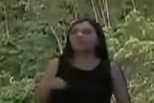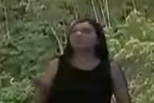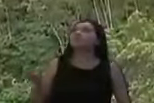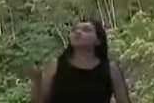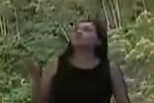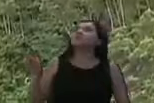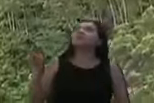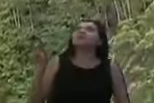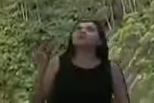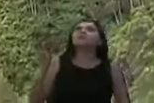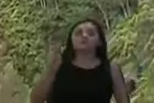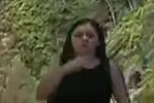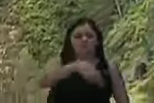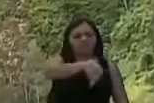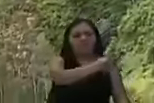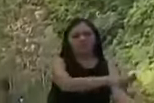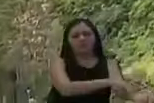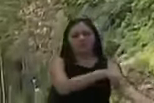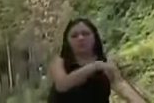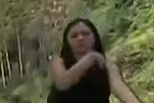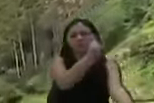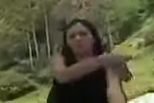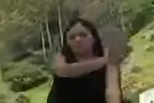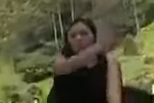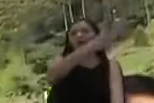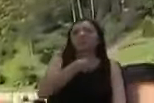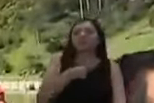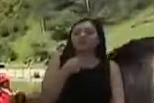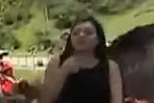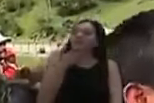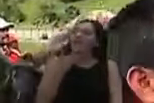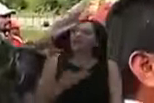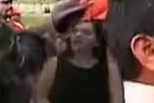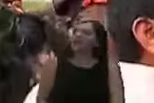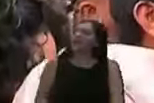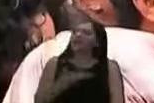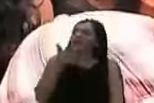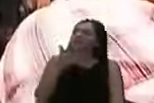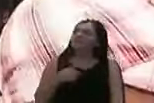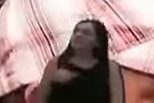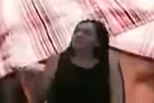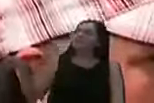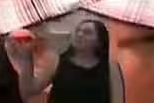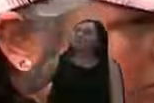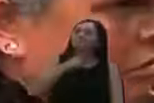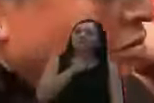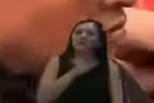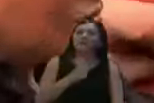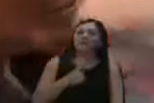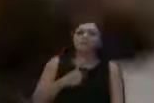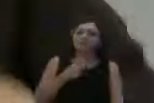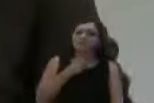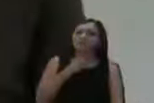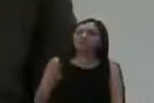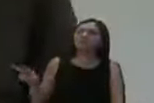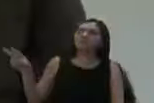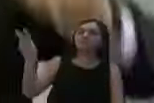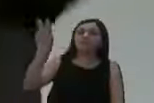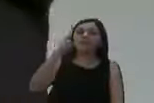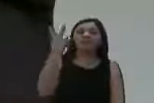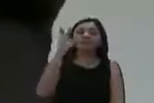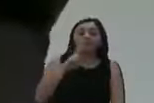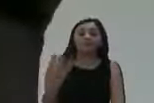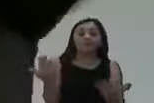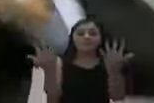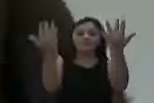acostumbran yo conozco mi país pero no puedo dejar de encantarme de sus paisajes y miren también ese pastizal y